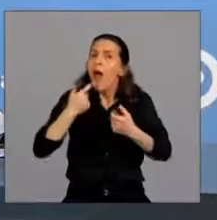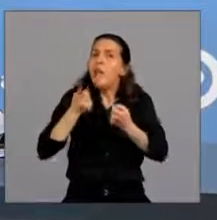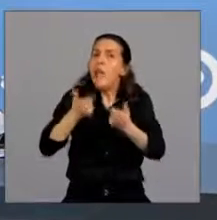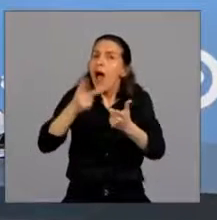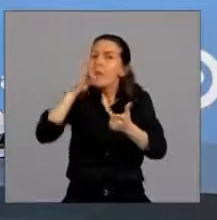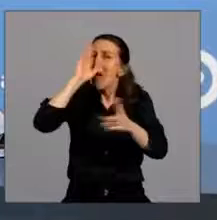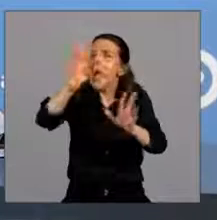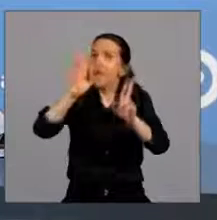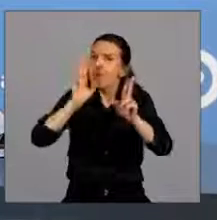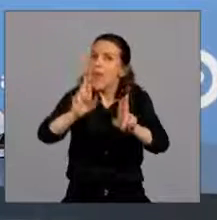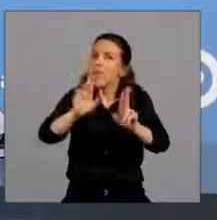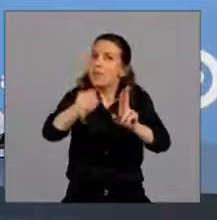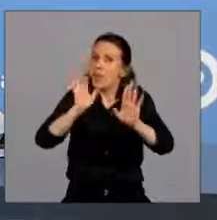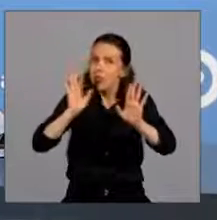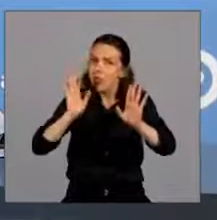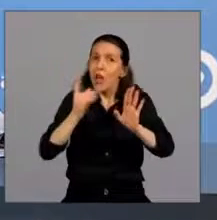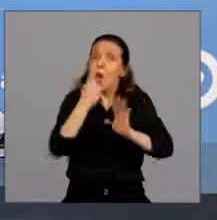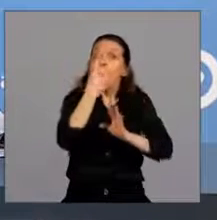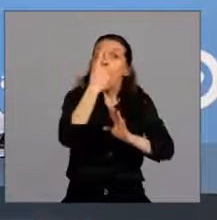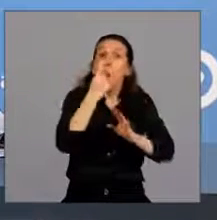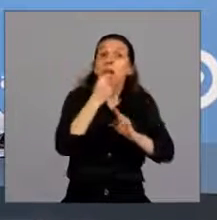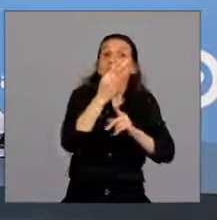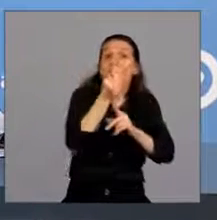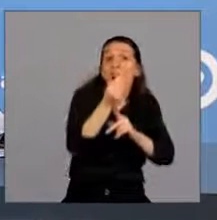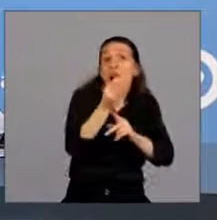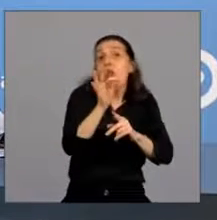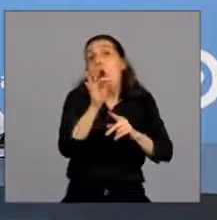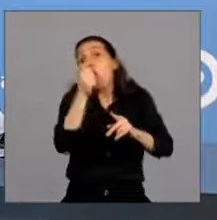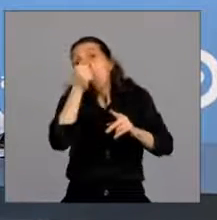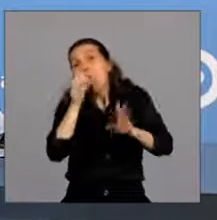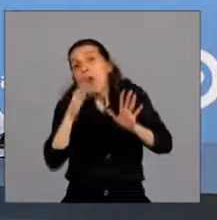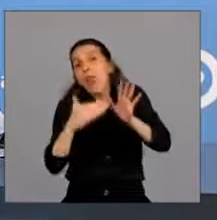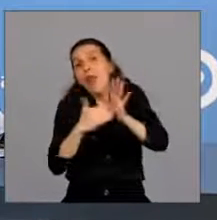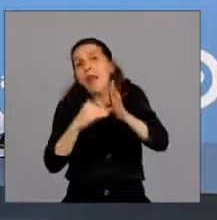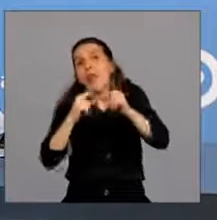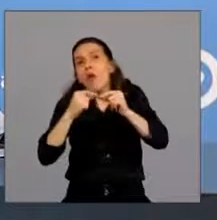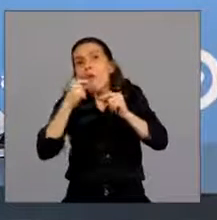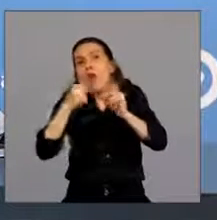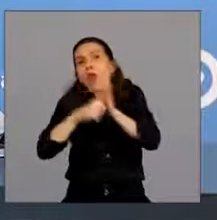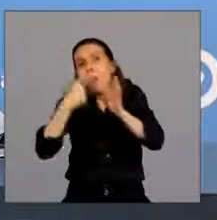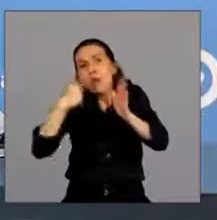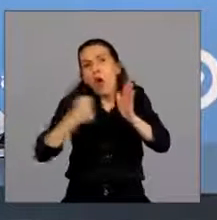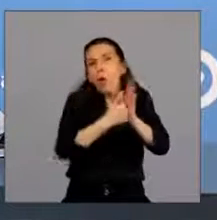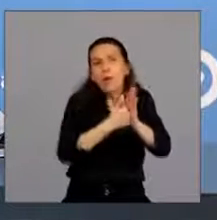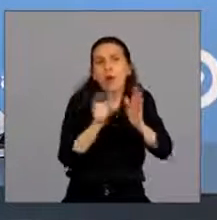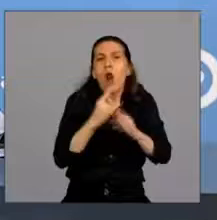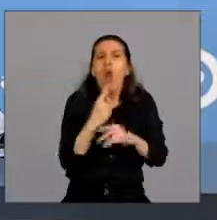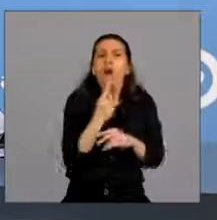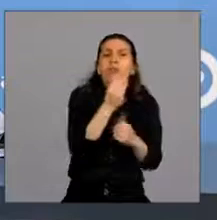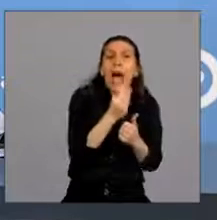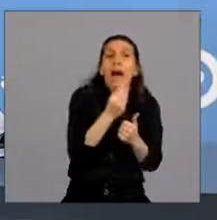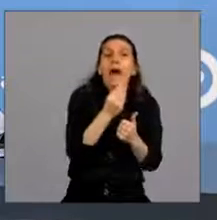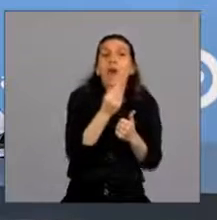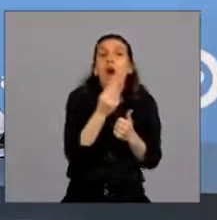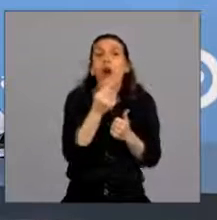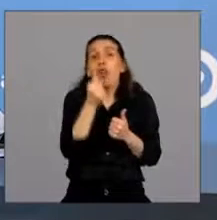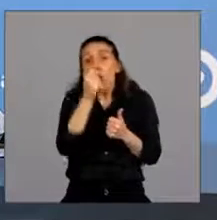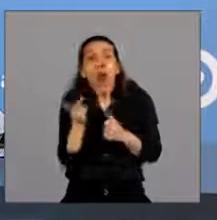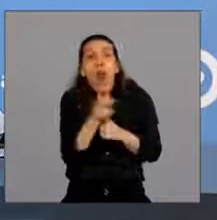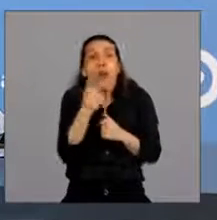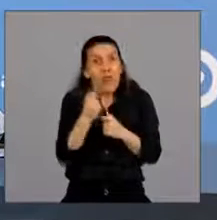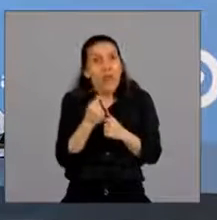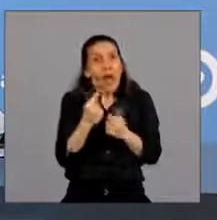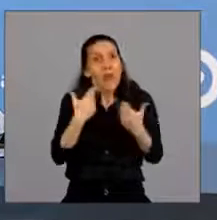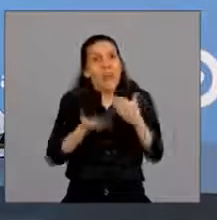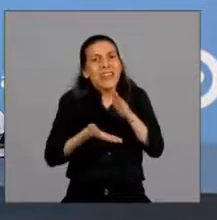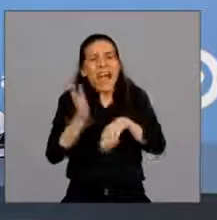a poder salir, en vez de un día del fin de semana según el documento, van a poder salir los dos días, con el mismo criterio, alrededor